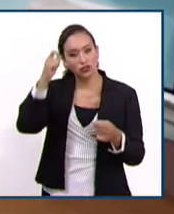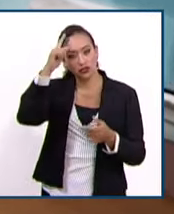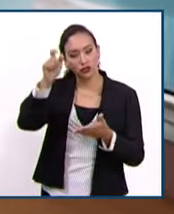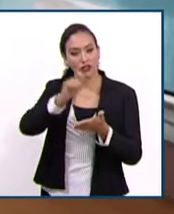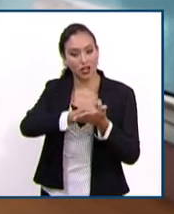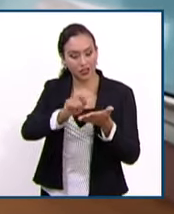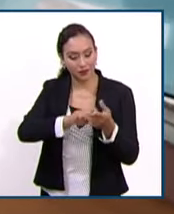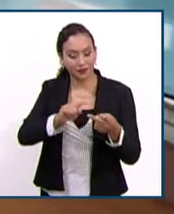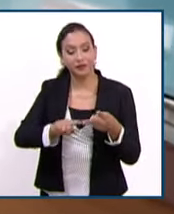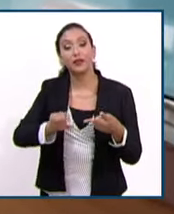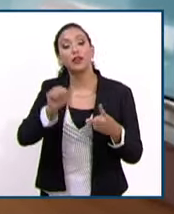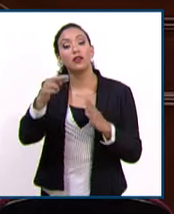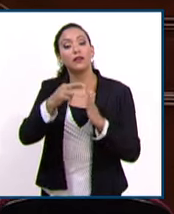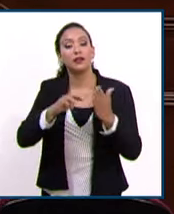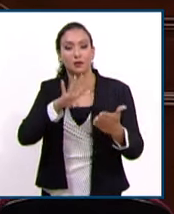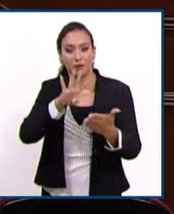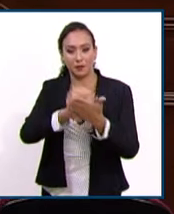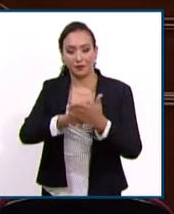Penal Federal.